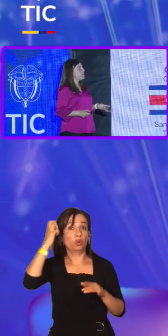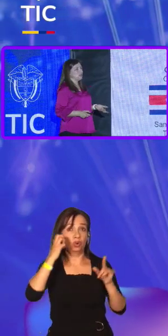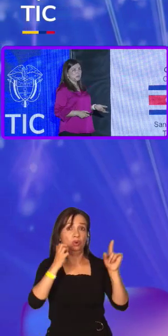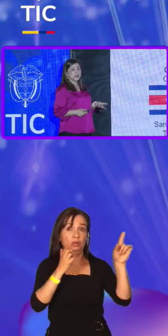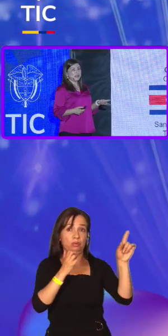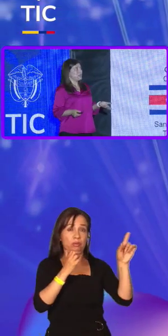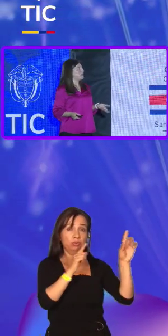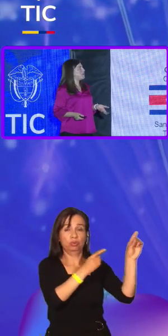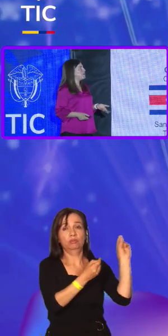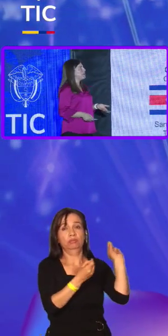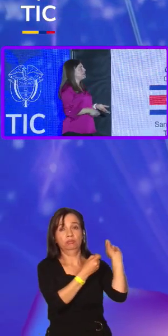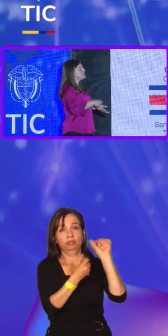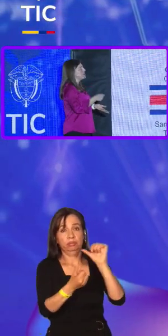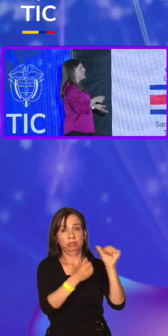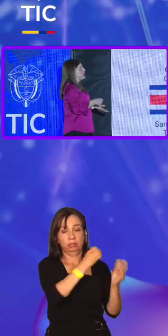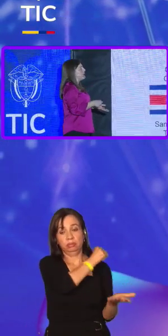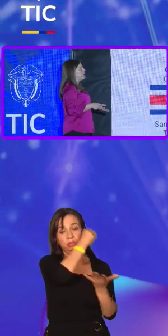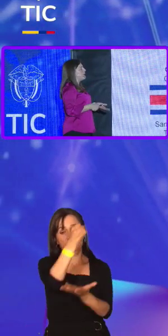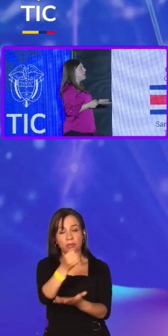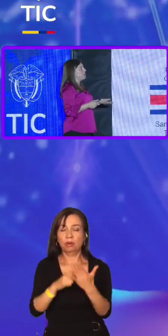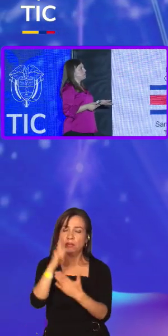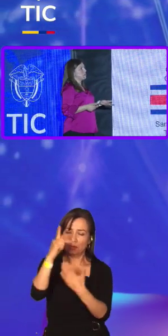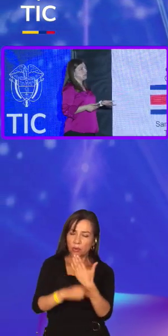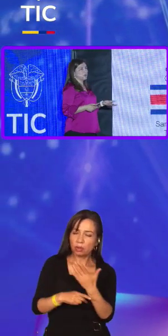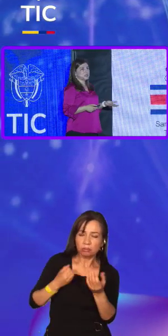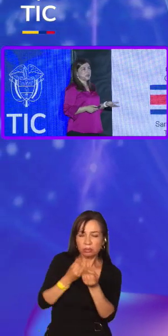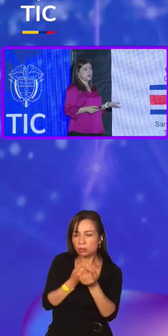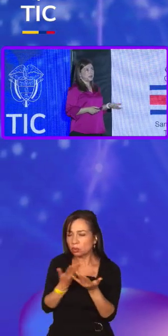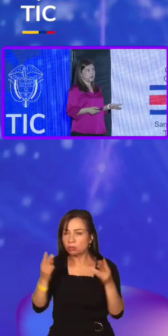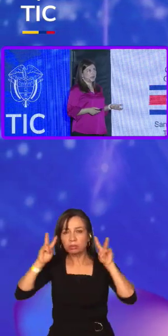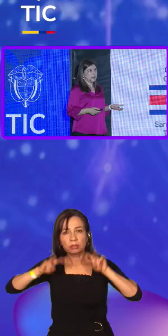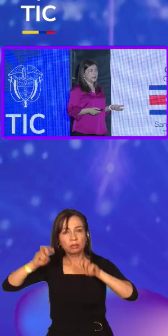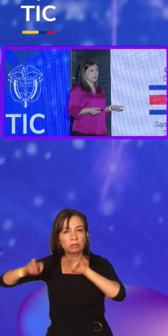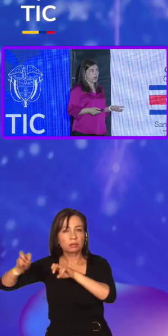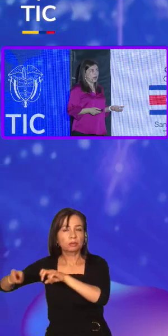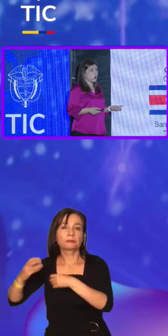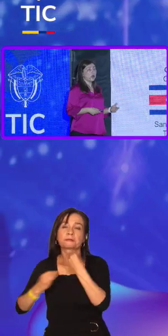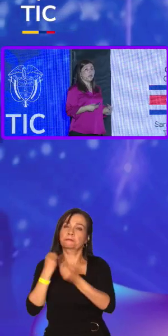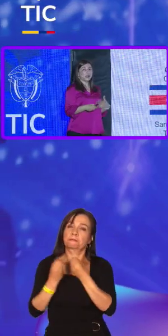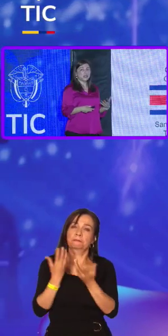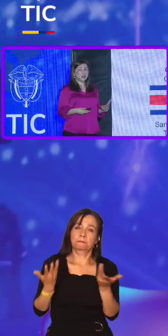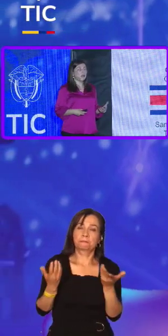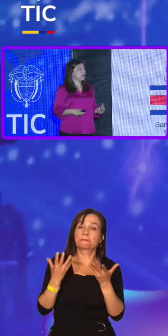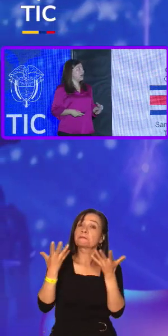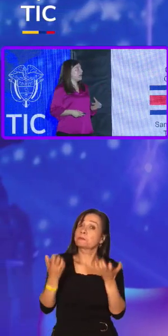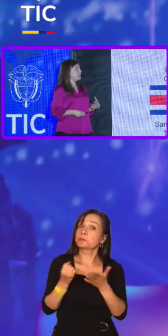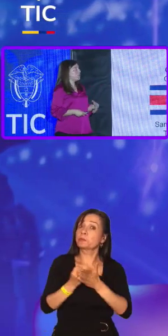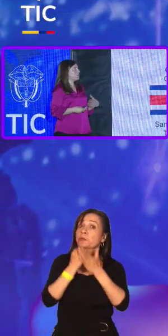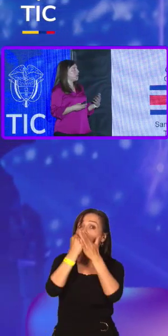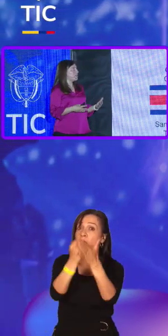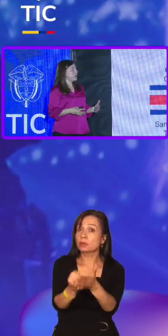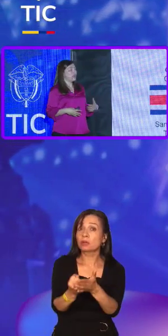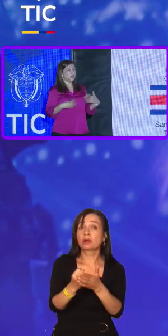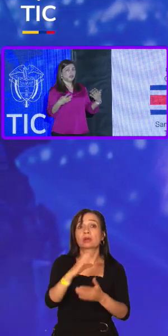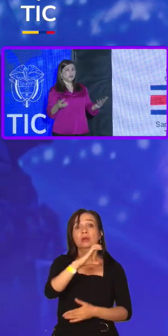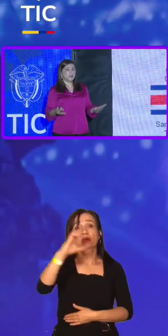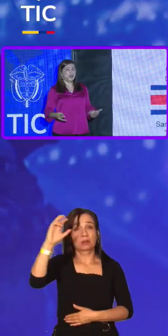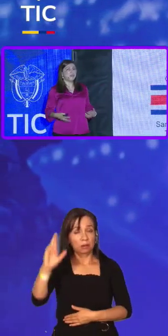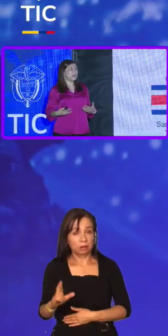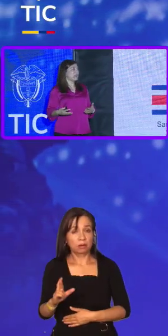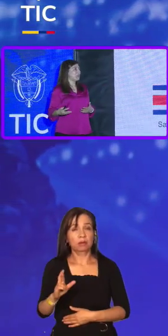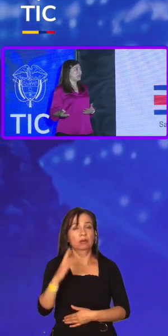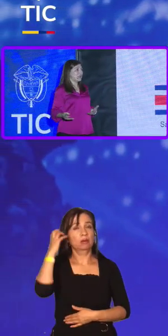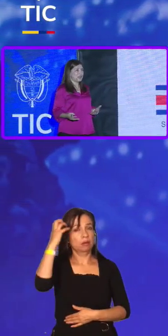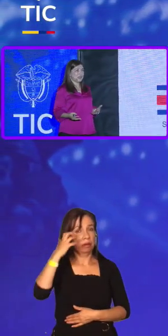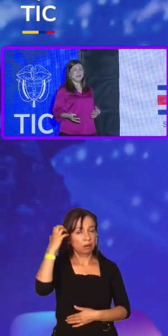son contribuyentes del fondo para financiar proyectos y se busca la colaboración entre Costa Rica,